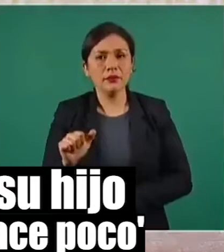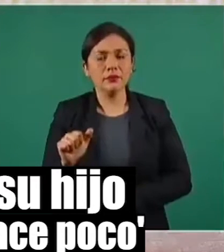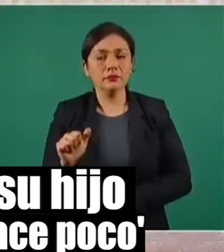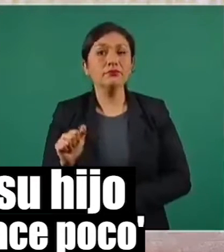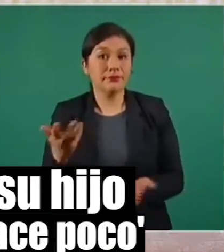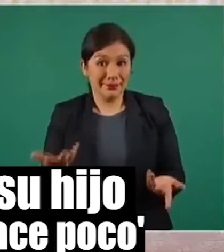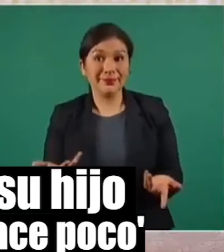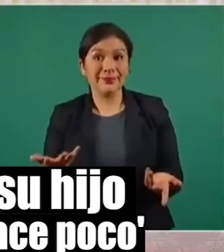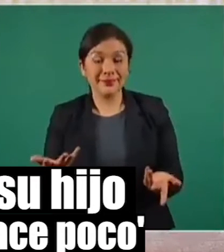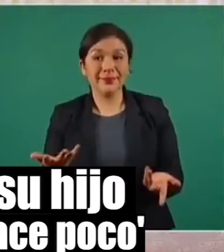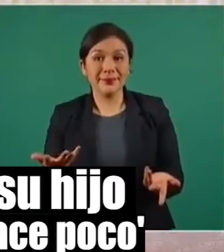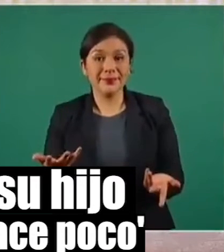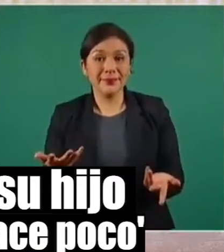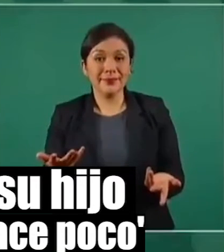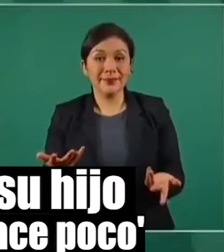entonces